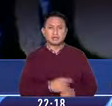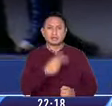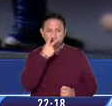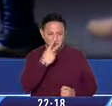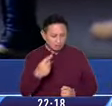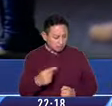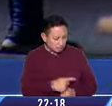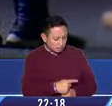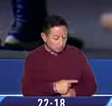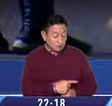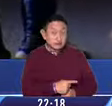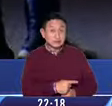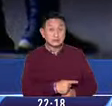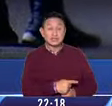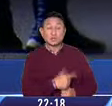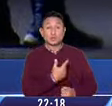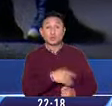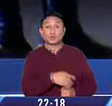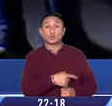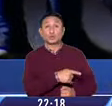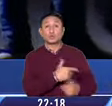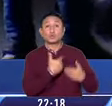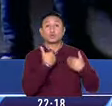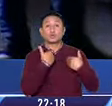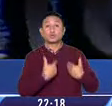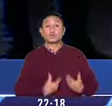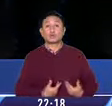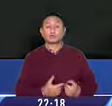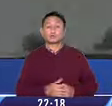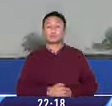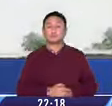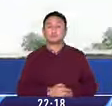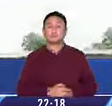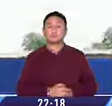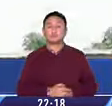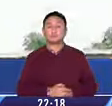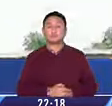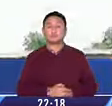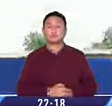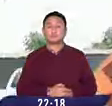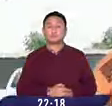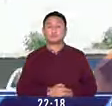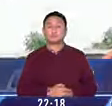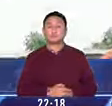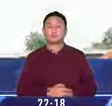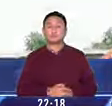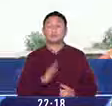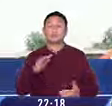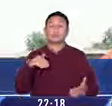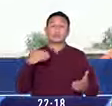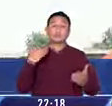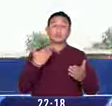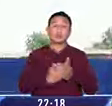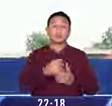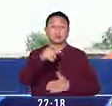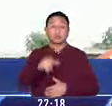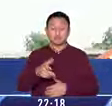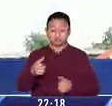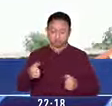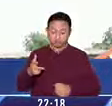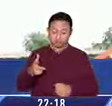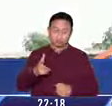sucedido, se dieron cuenta que se trataba de un ser humano. Había un vehículo llegado con al interior varios sujetos y